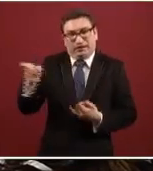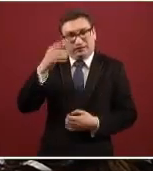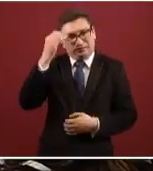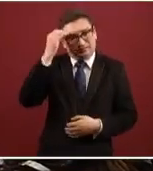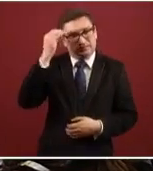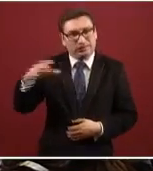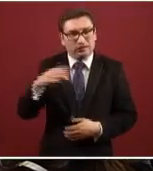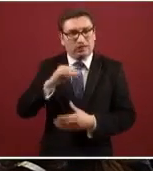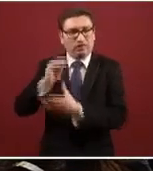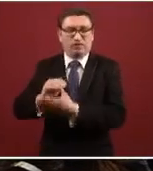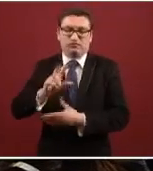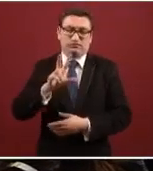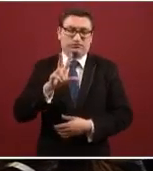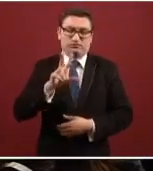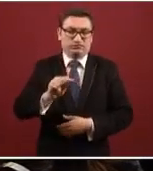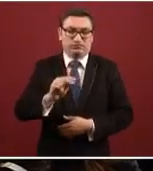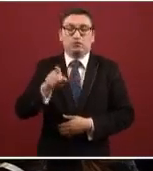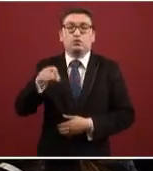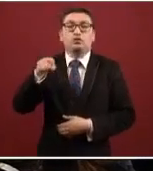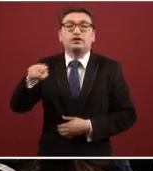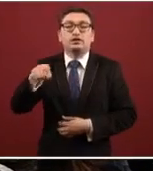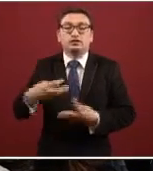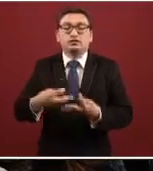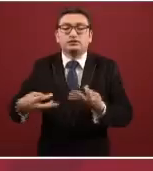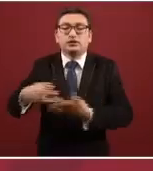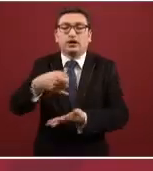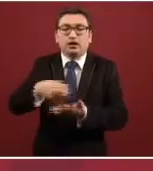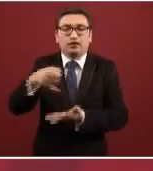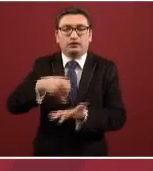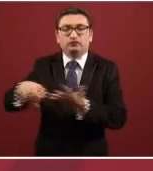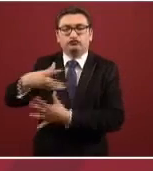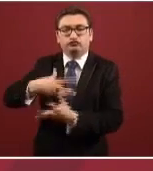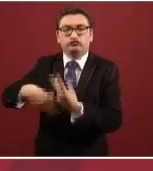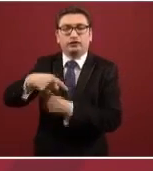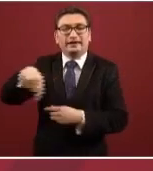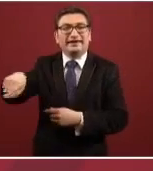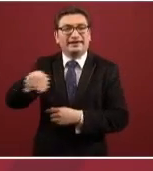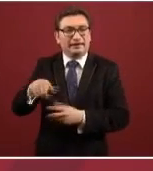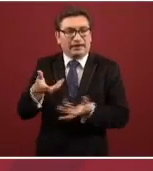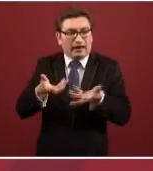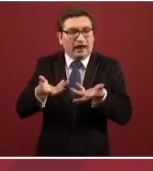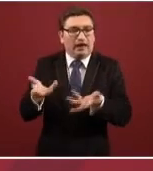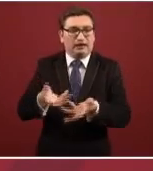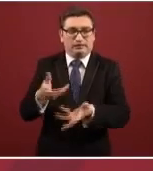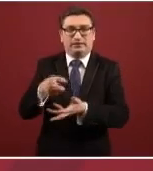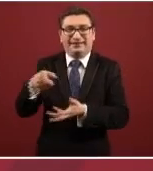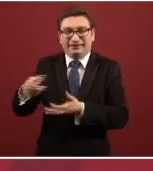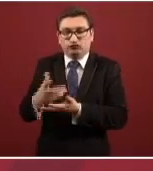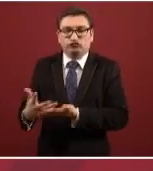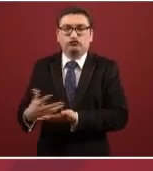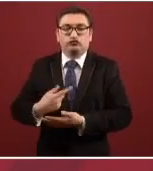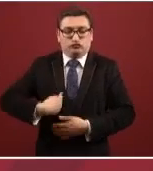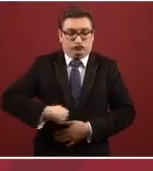quiénes son los que producen la tierra, quiénes son los que producen los alimentos.